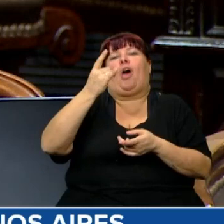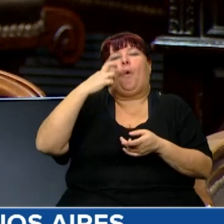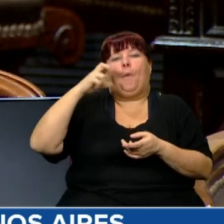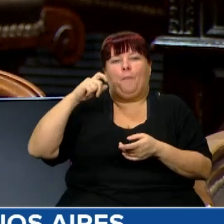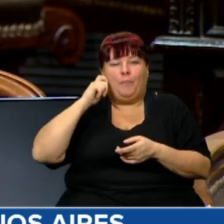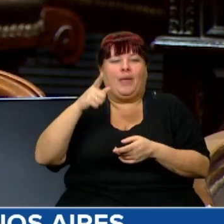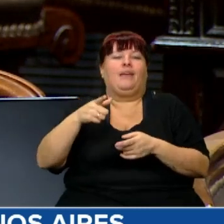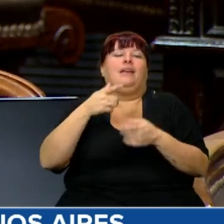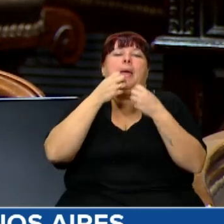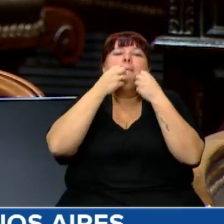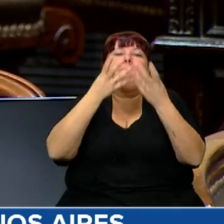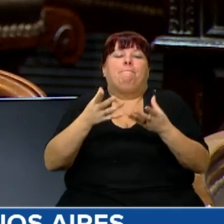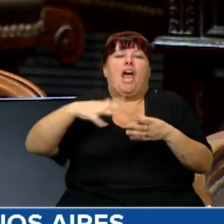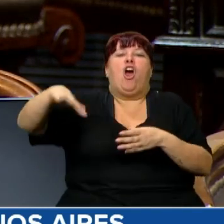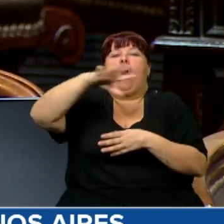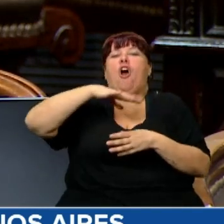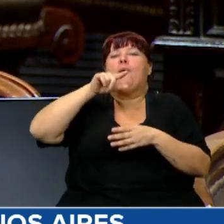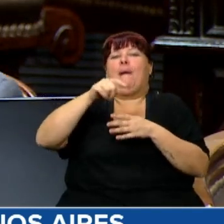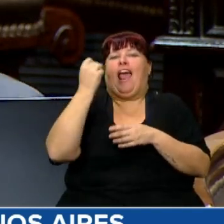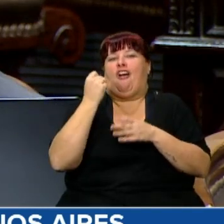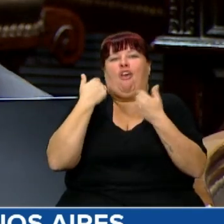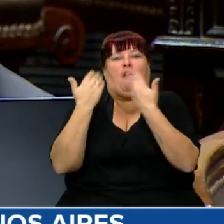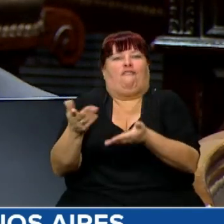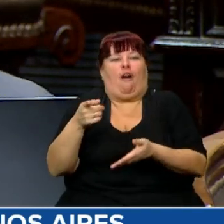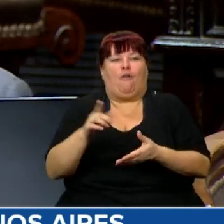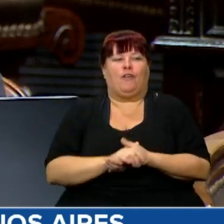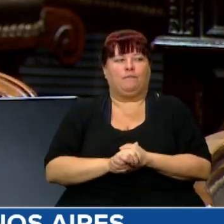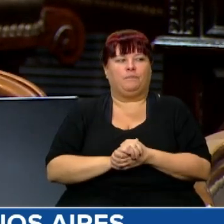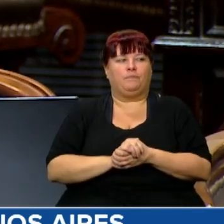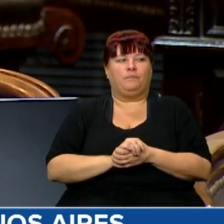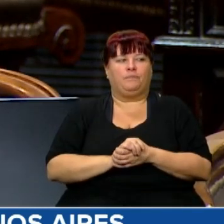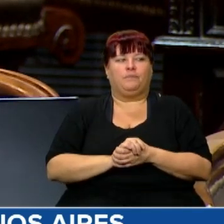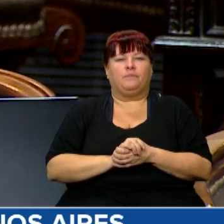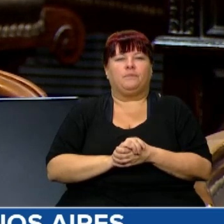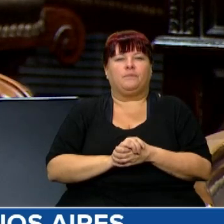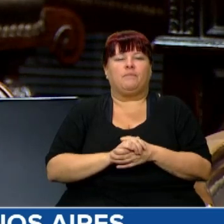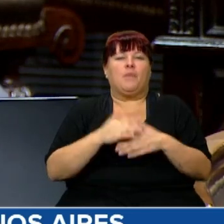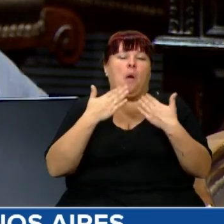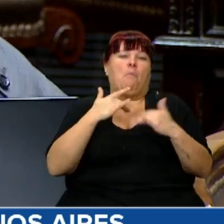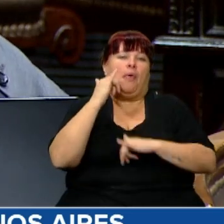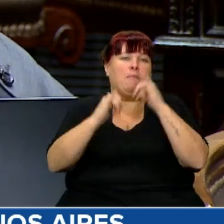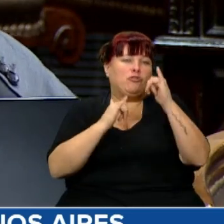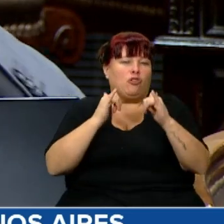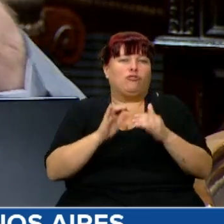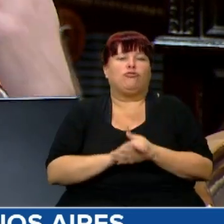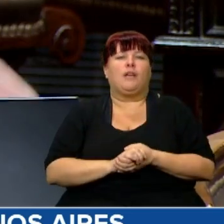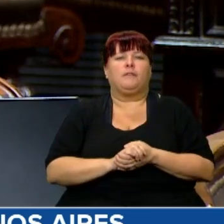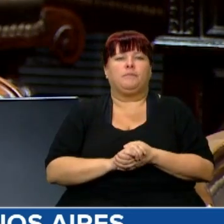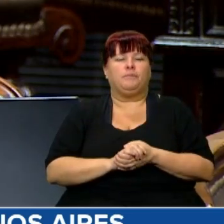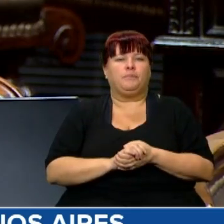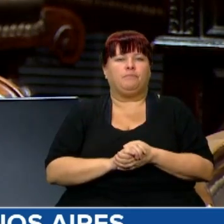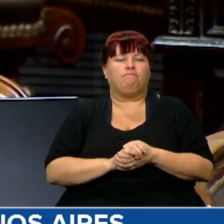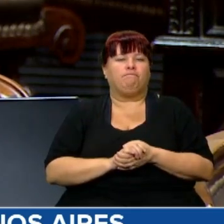en general favorecen a los mismos sectores de la economía. Podemos mencionar